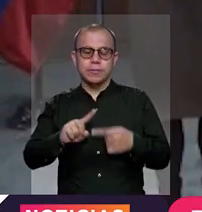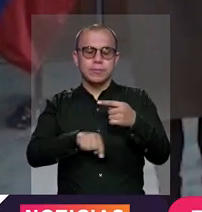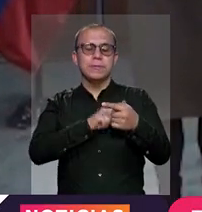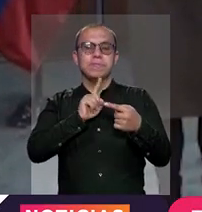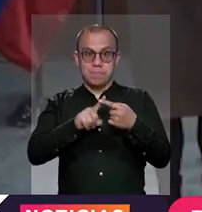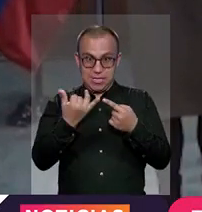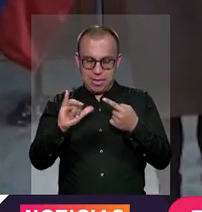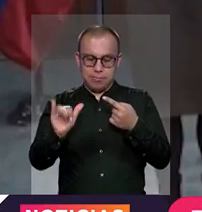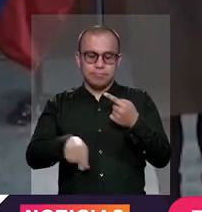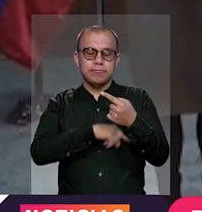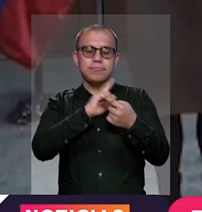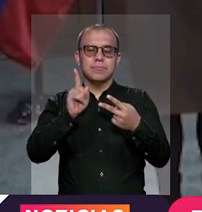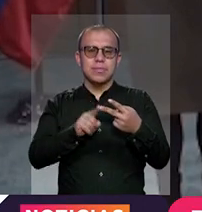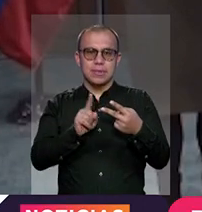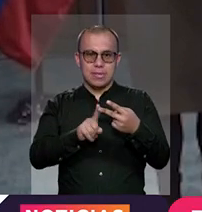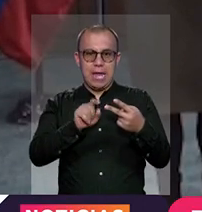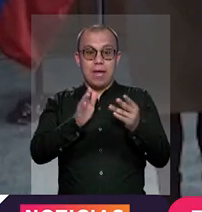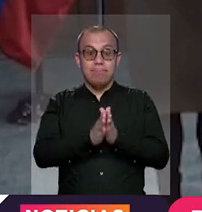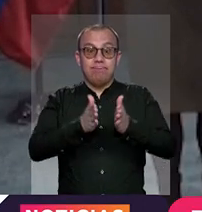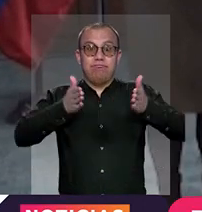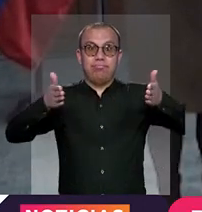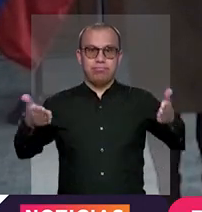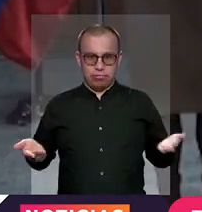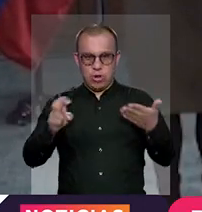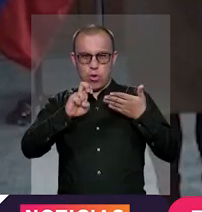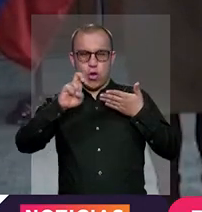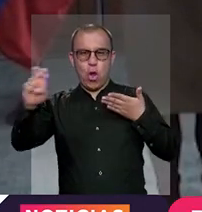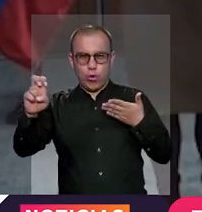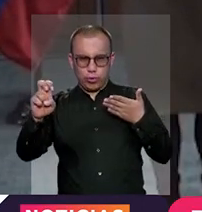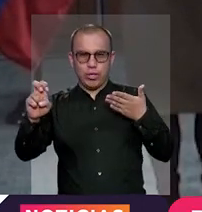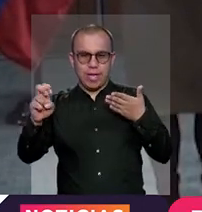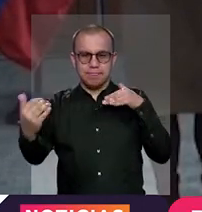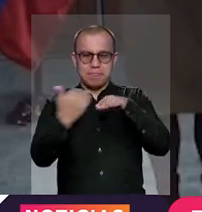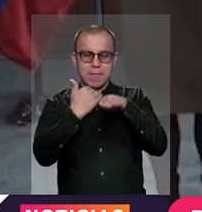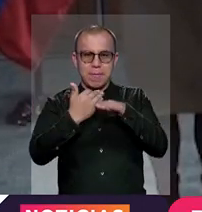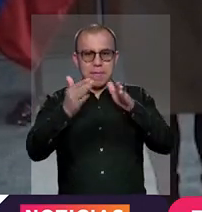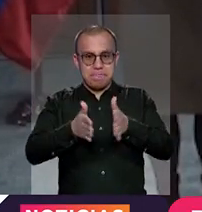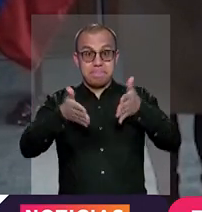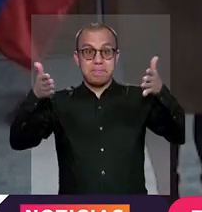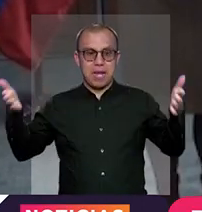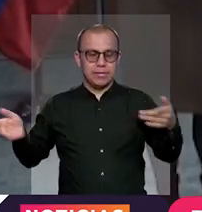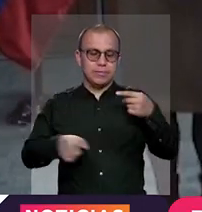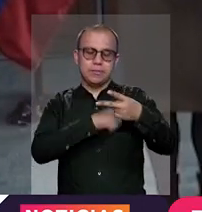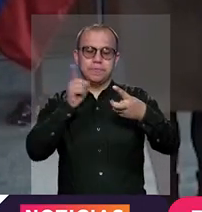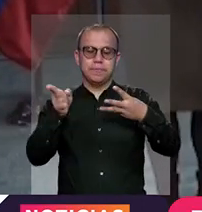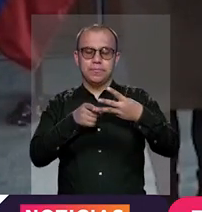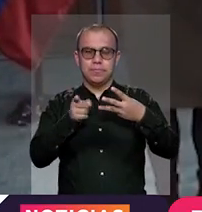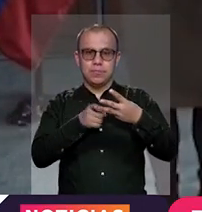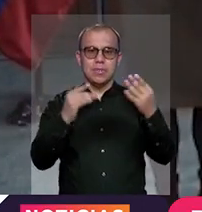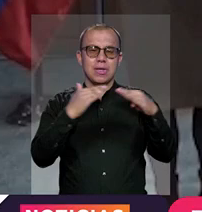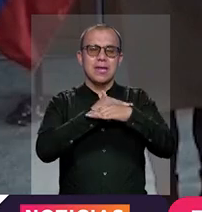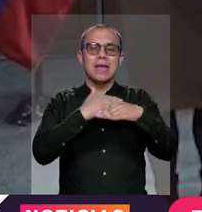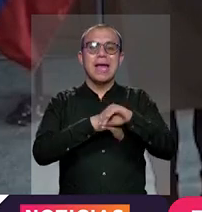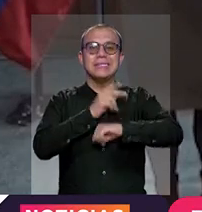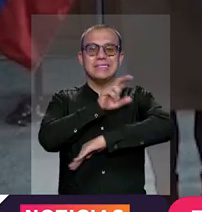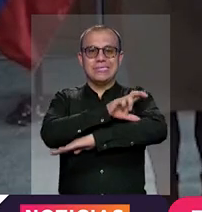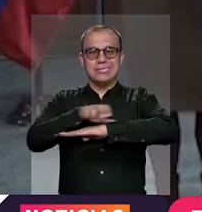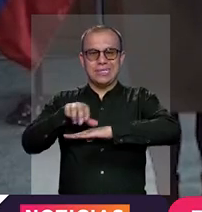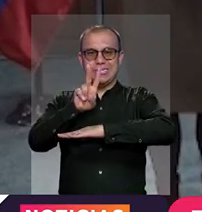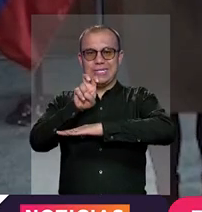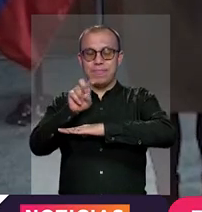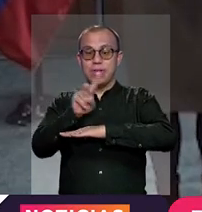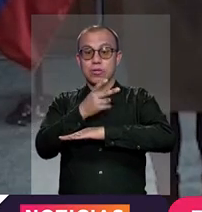salido, también el de la ampliación de la autopista norte, también el de la ampliación de la carrera séptima desde la